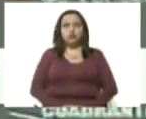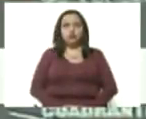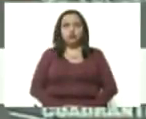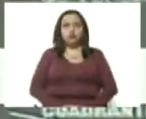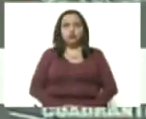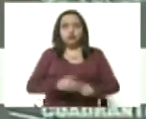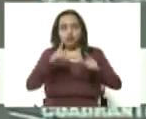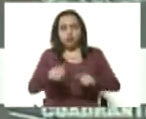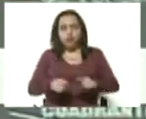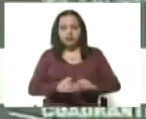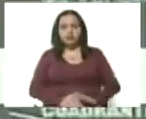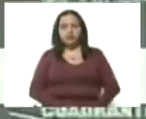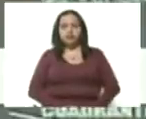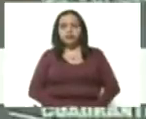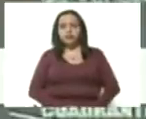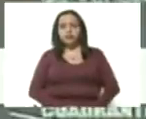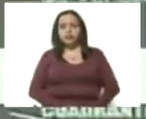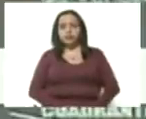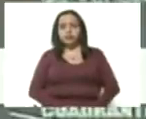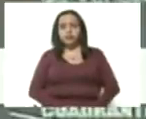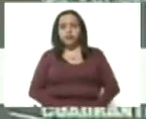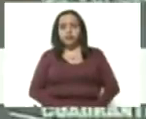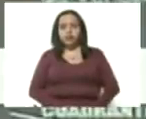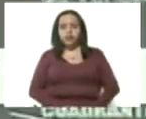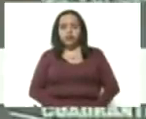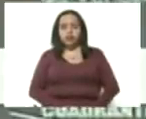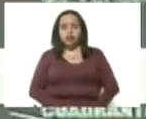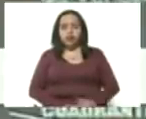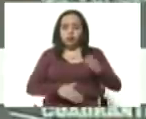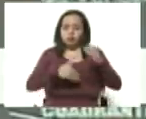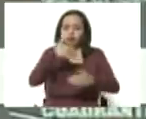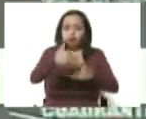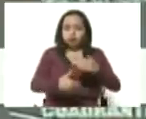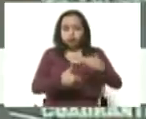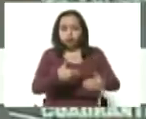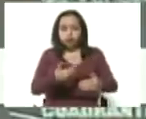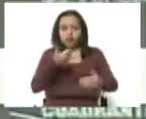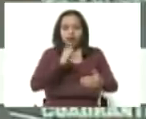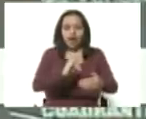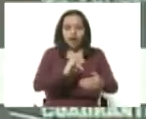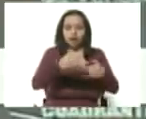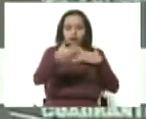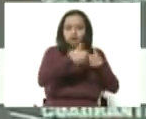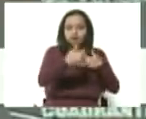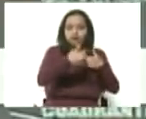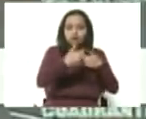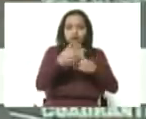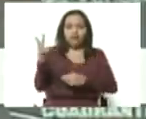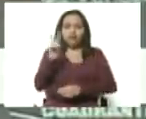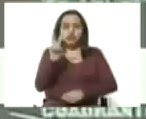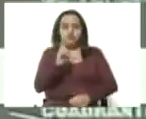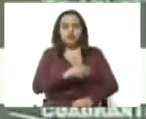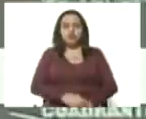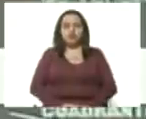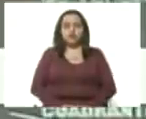la sistemática desestabilización a la cual está sometida nuestra patria,